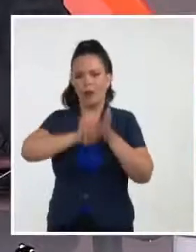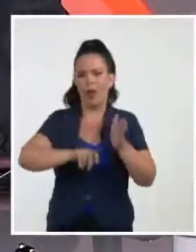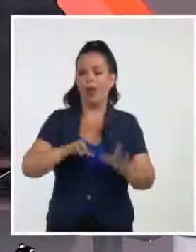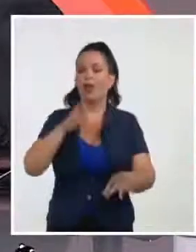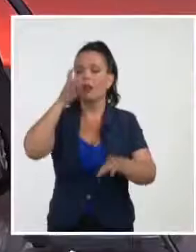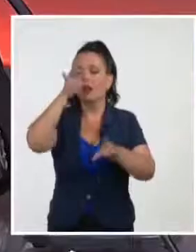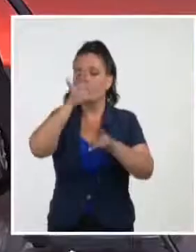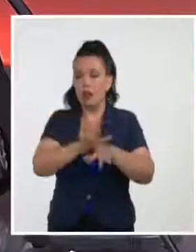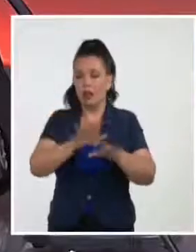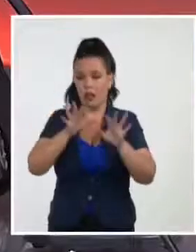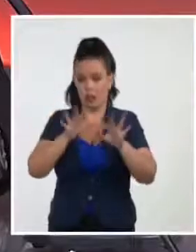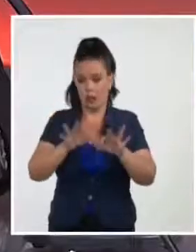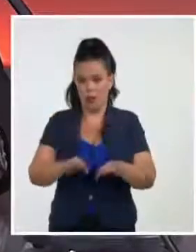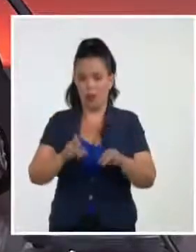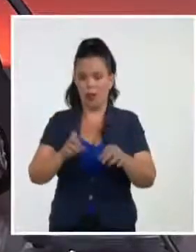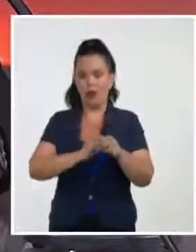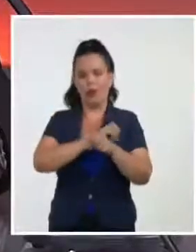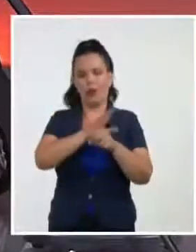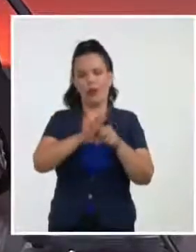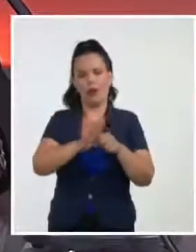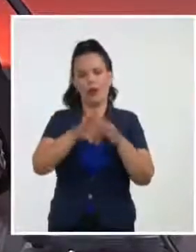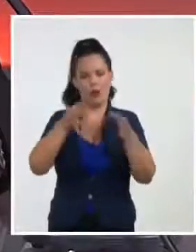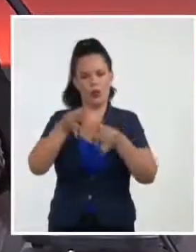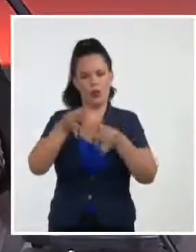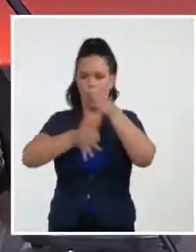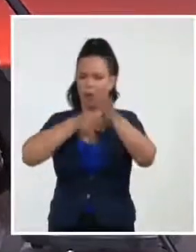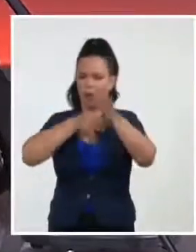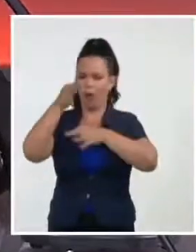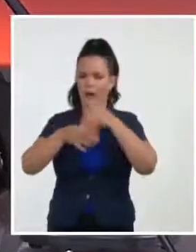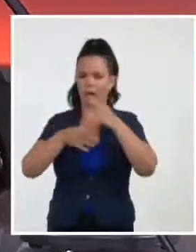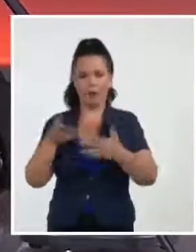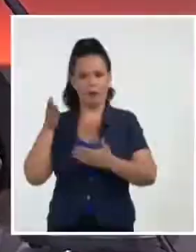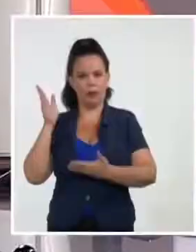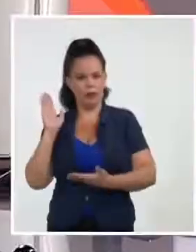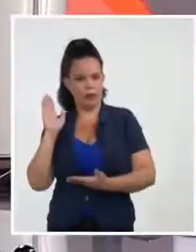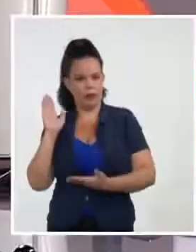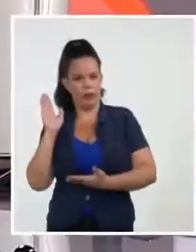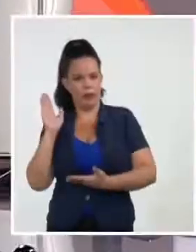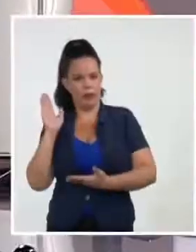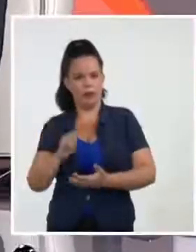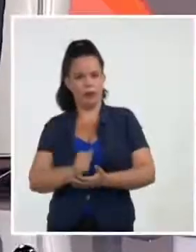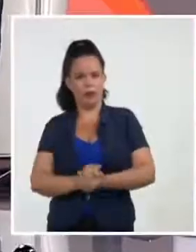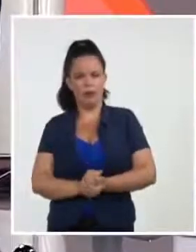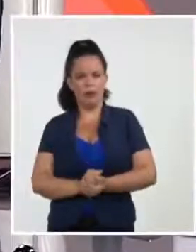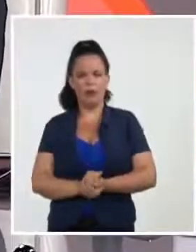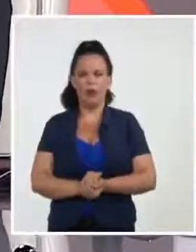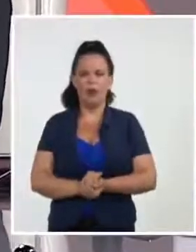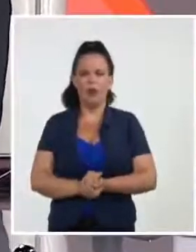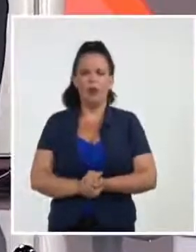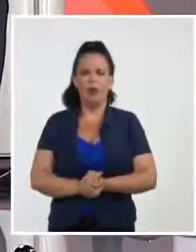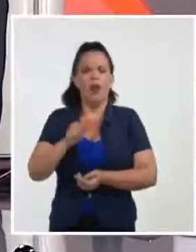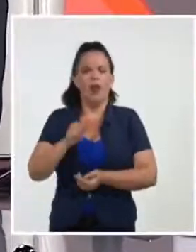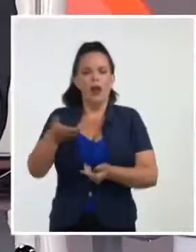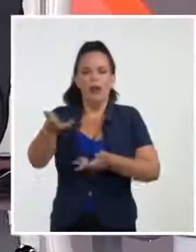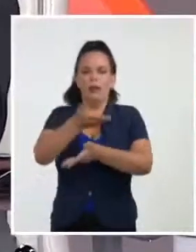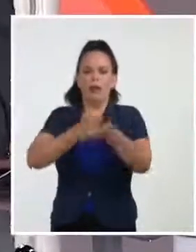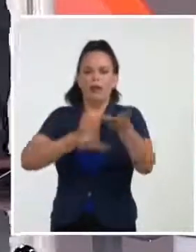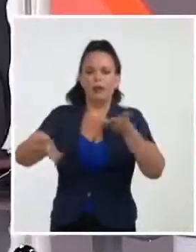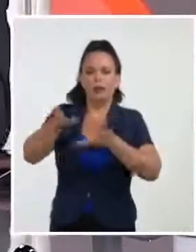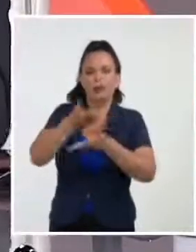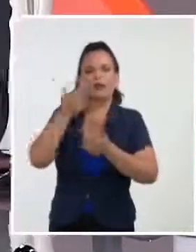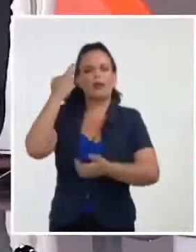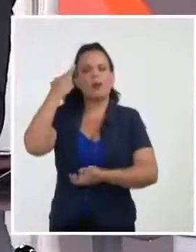doctor Guinovar está esta tarde con nosotros. Y me gustaría, profesor, pues hablar un poco o recapitular un